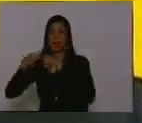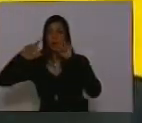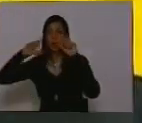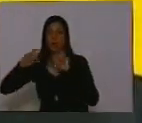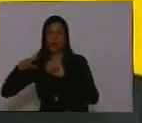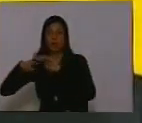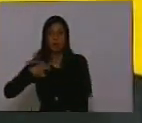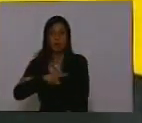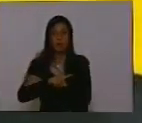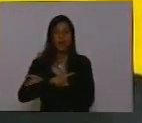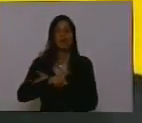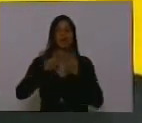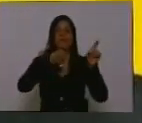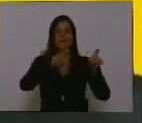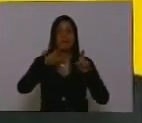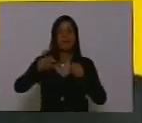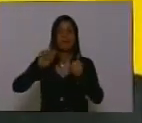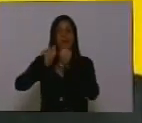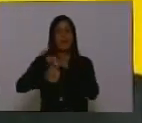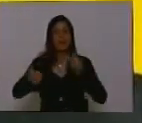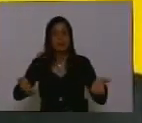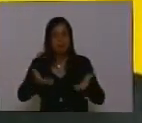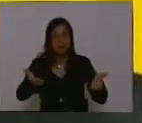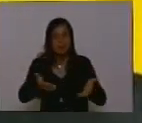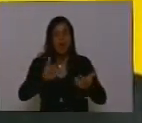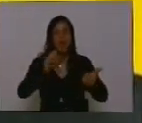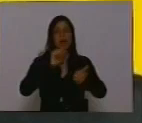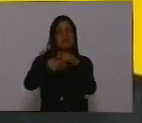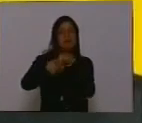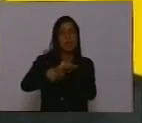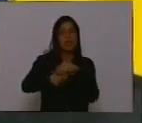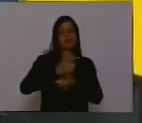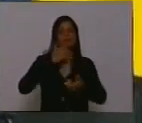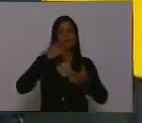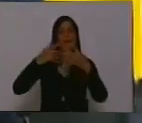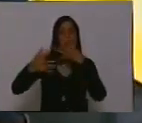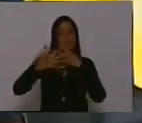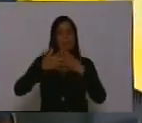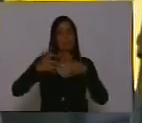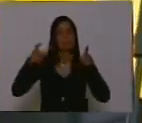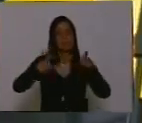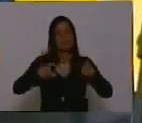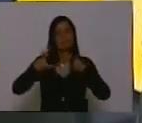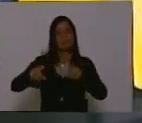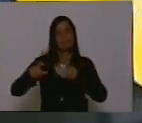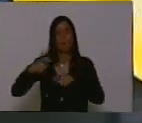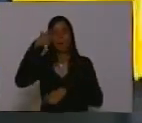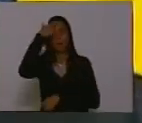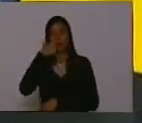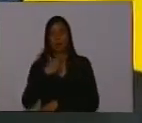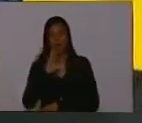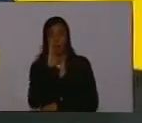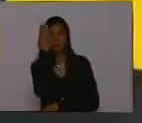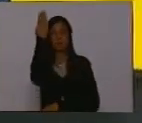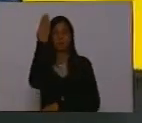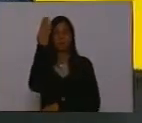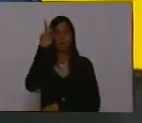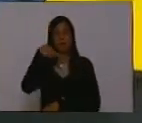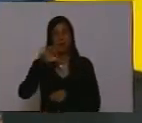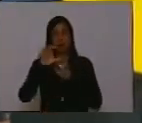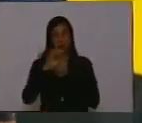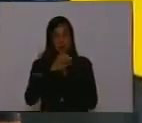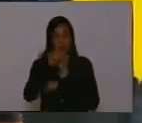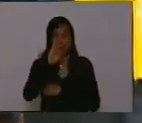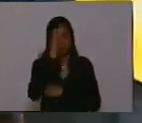darle deporte, a darle recreación y enseñarlos que a través de este elemento fundamental se regeneran las culturas viciadas. También